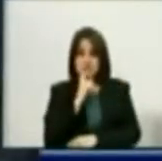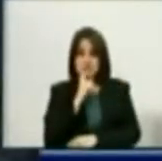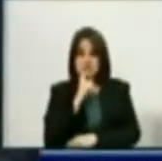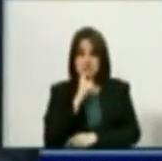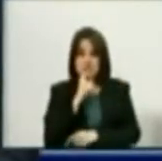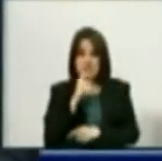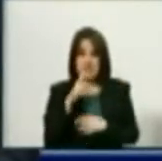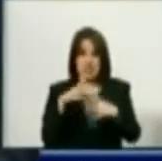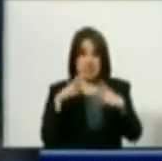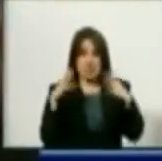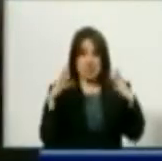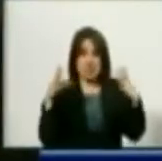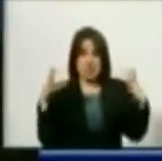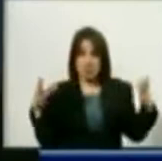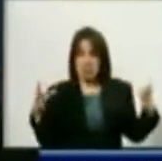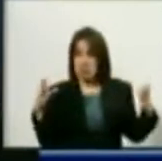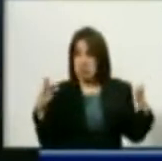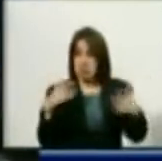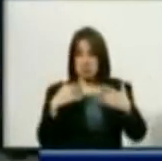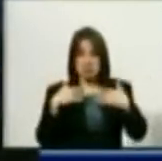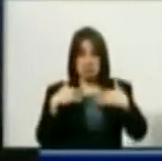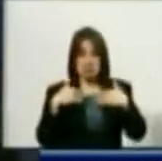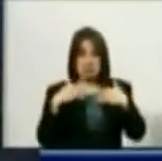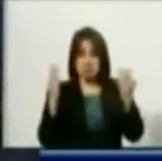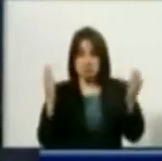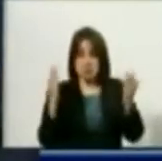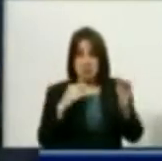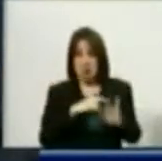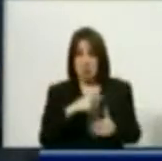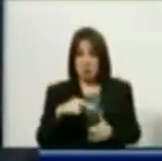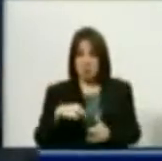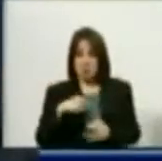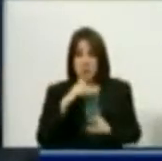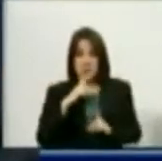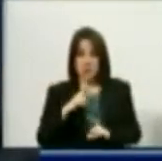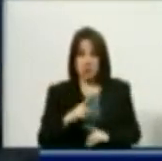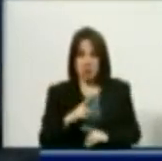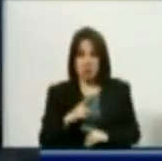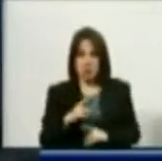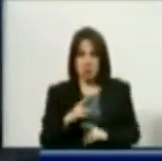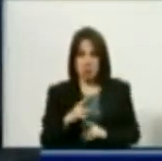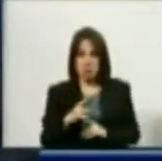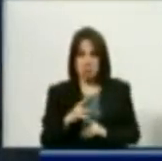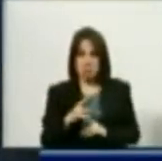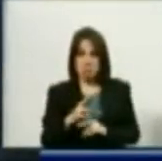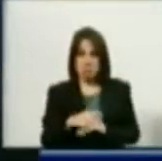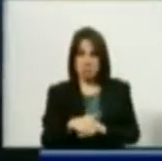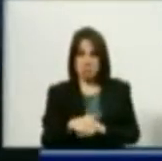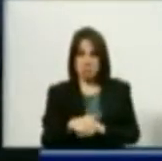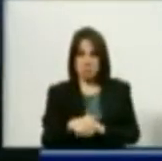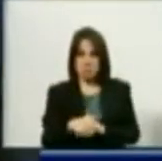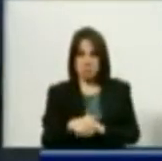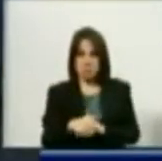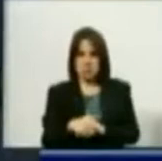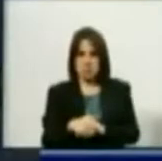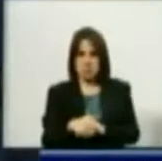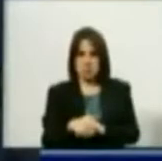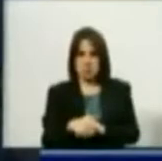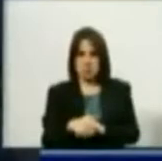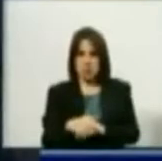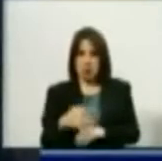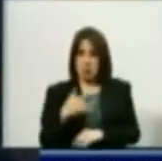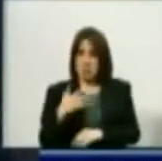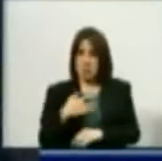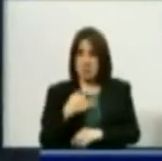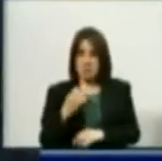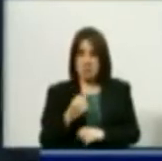fuere la respuesta de todos y de todas Los Patriotas los revolucionarios los que sentimos a la patria